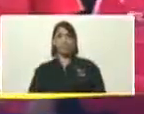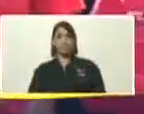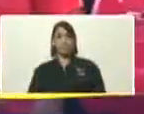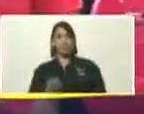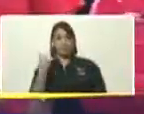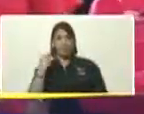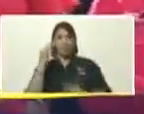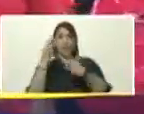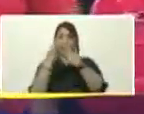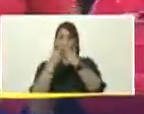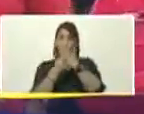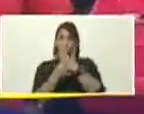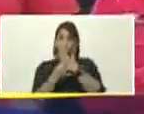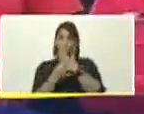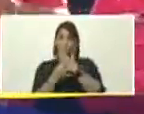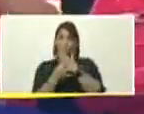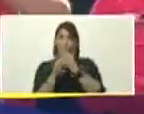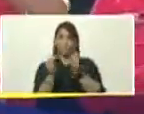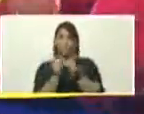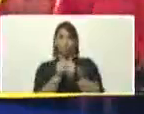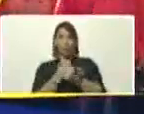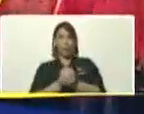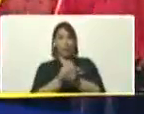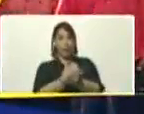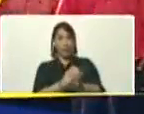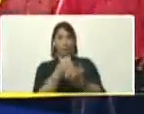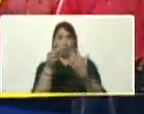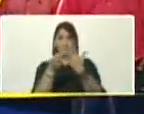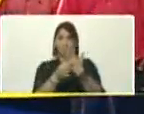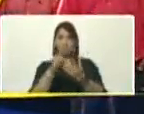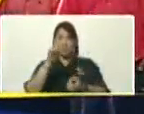casó con su querida esposa.